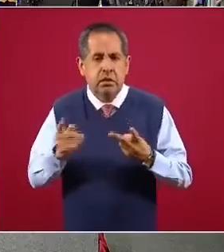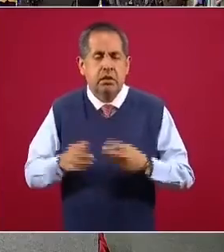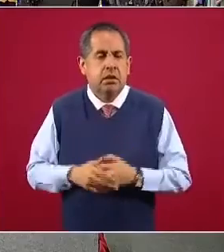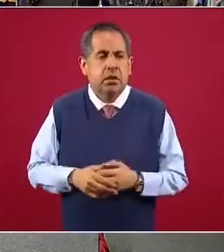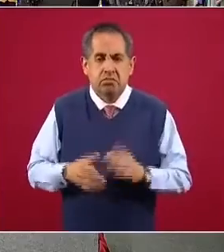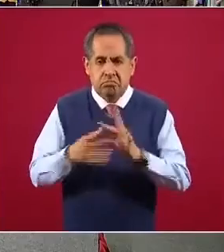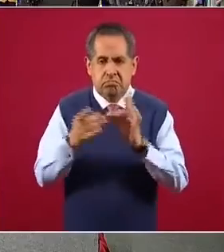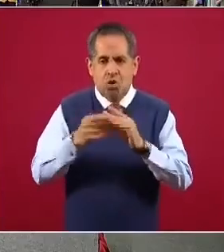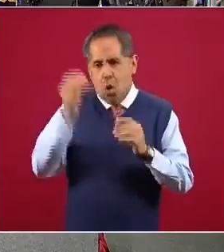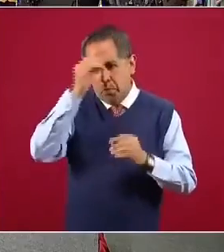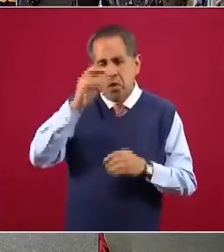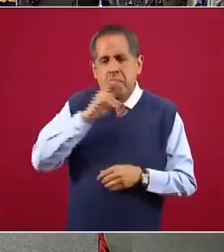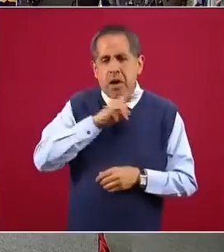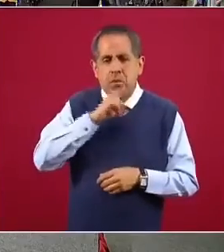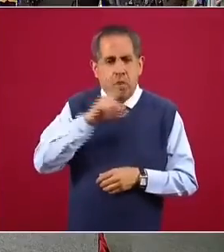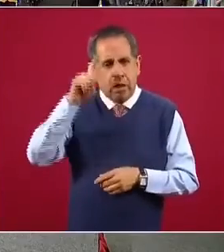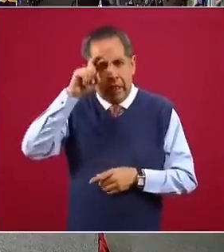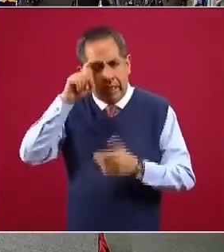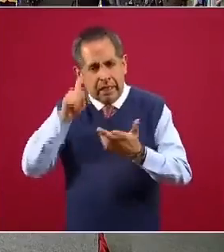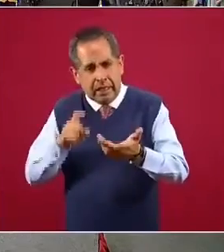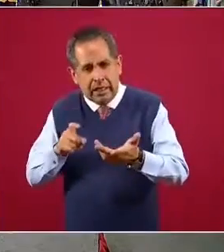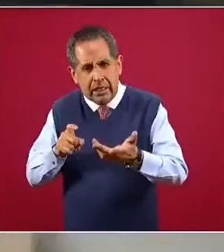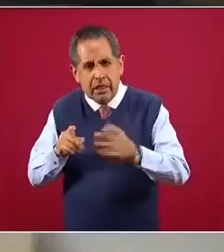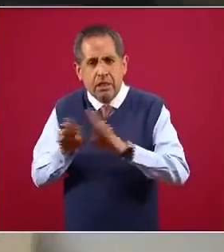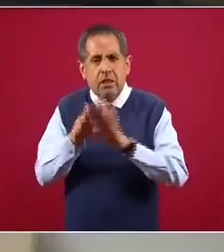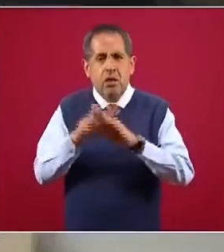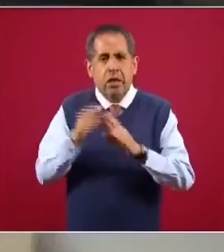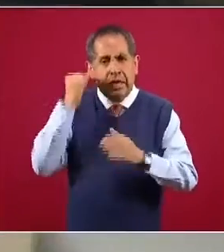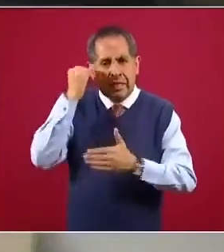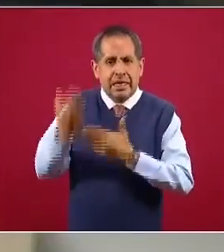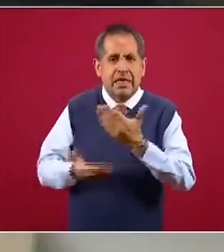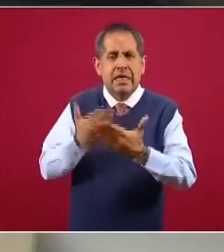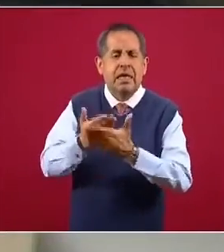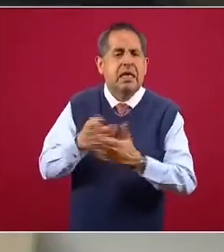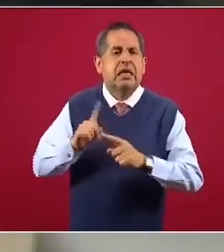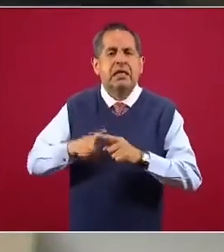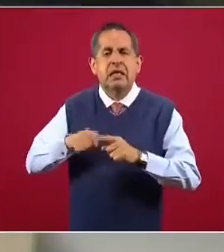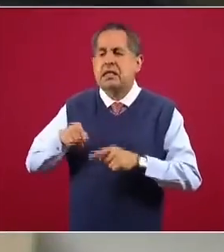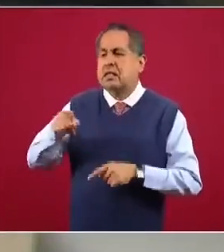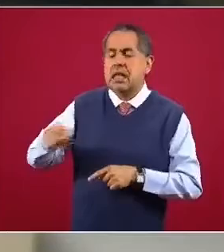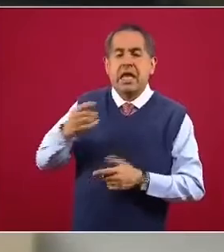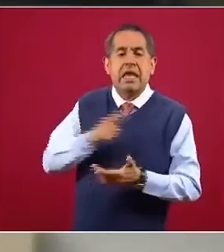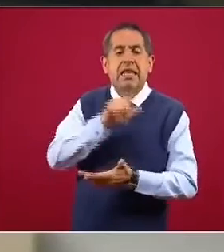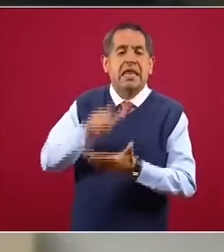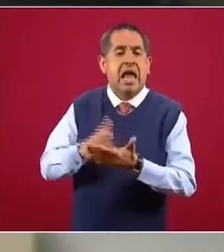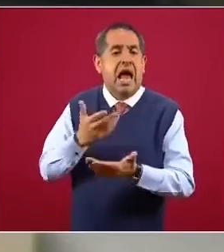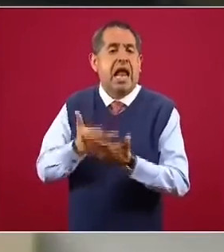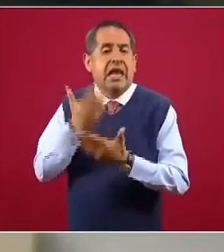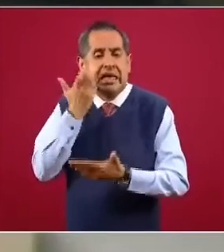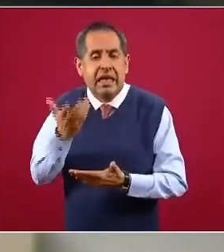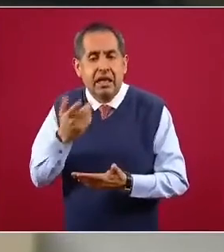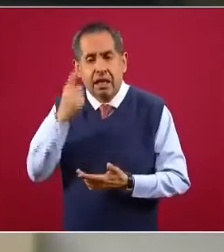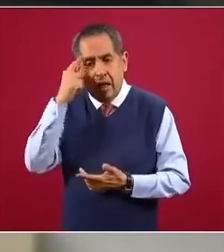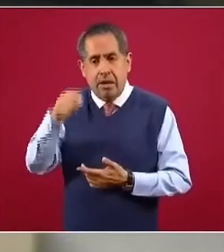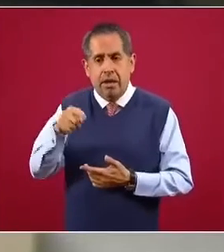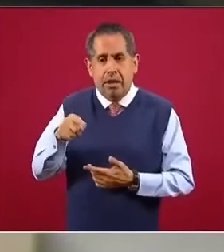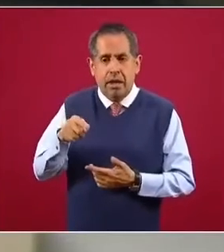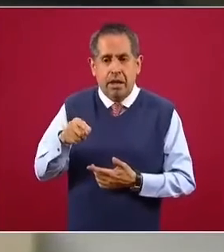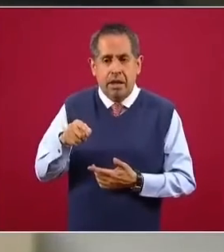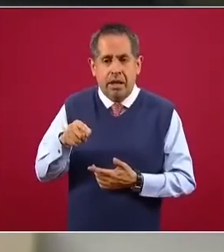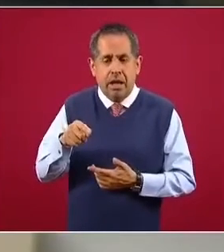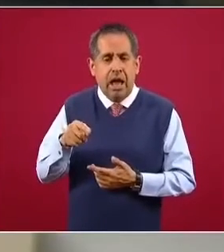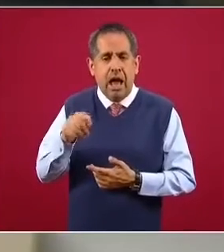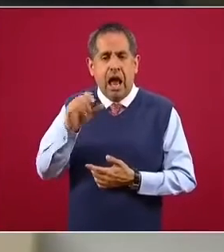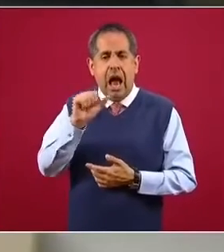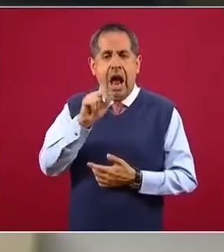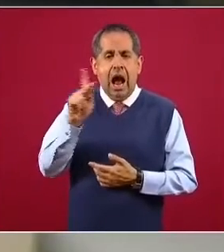nos puede dar una opinión rápida, doctor Hugo López-Gatell, de una iniciativa que están impulsando para que se tenga una app para